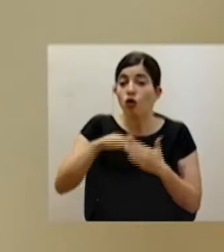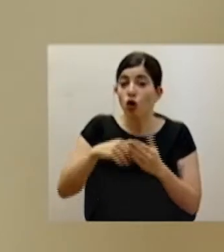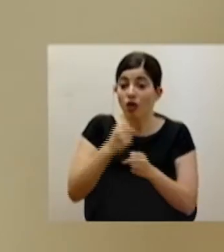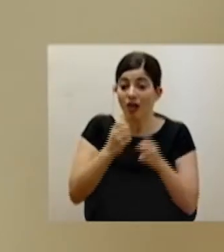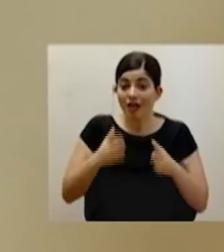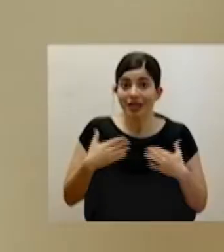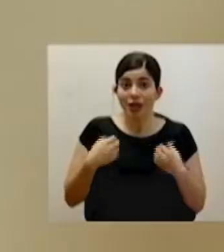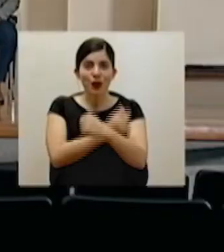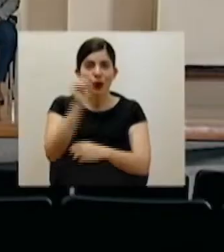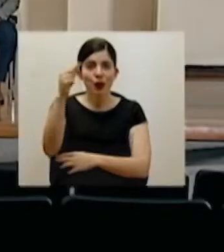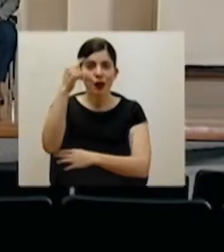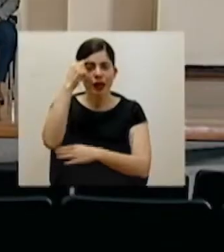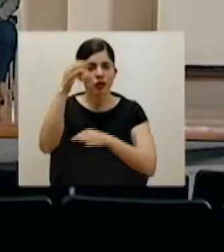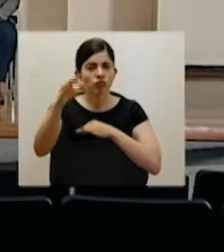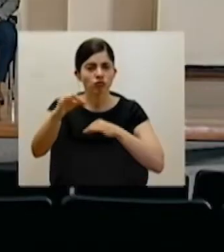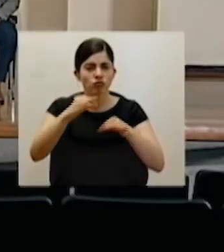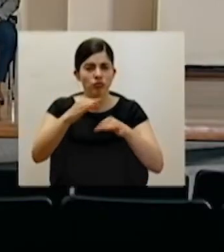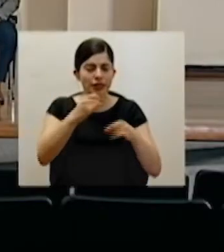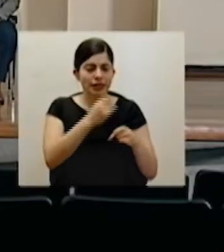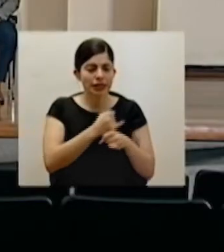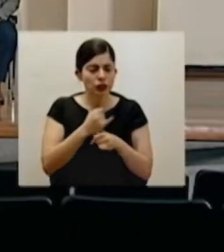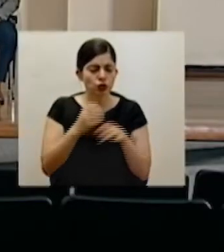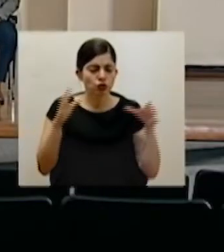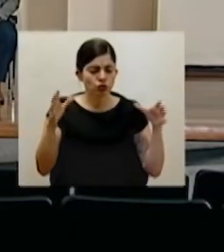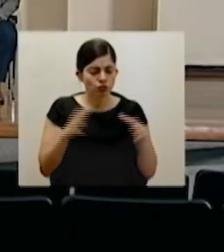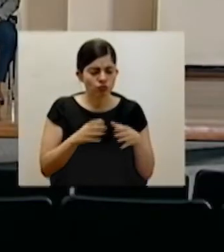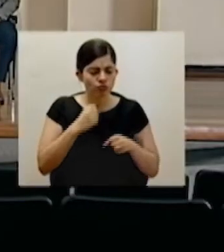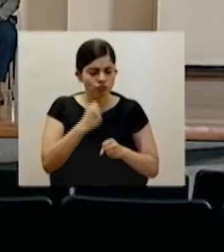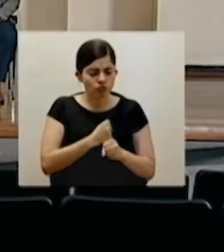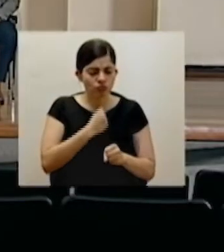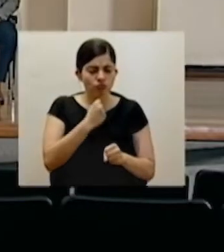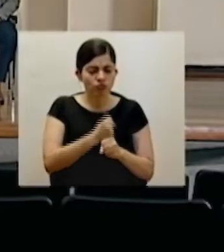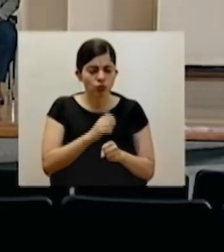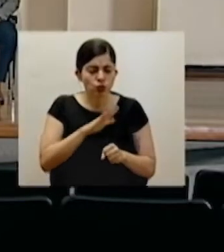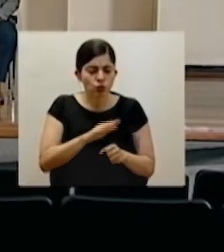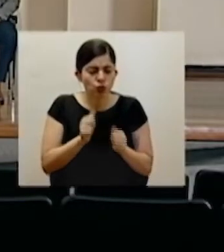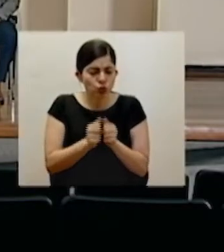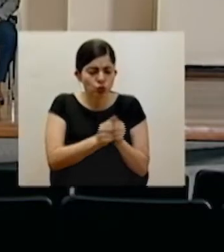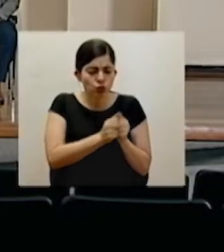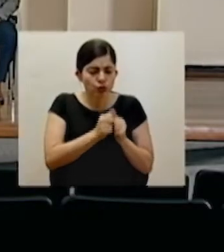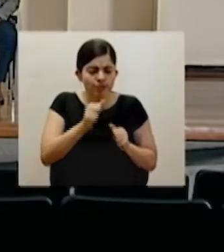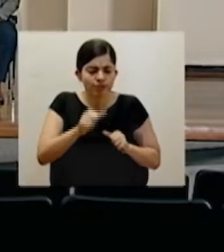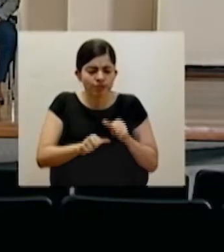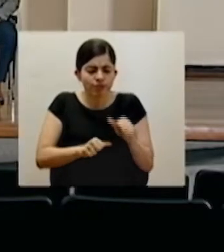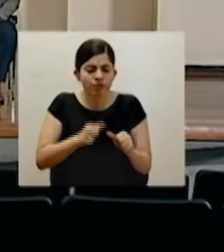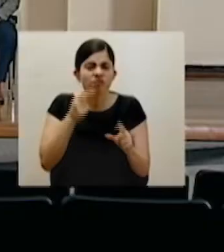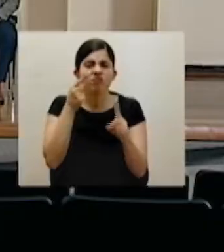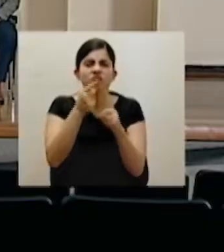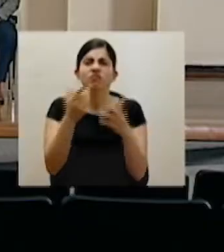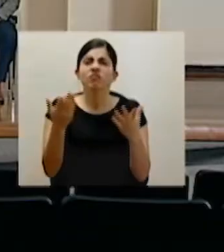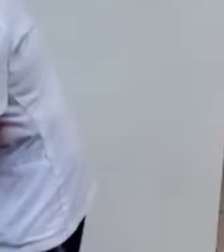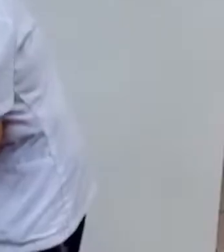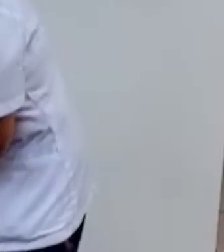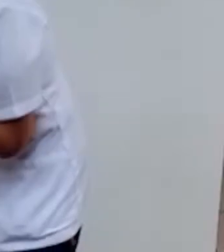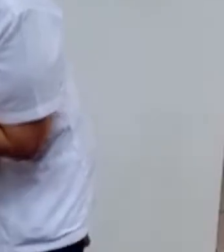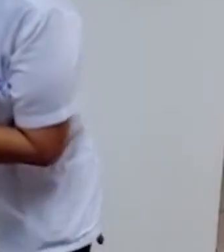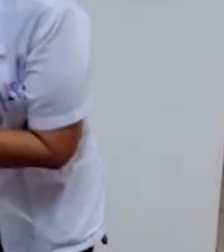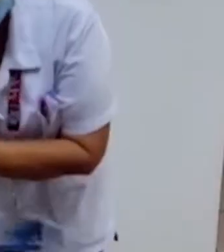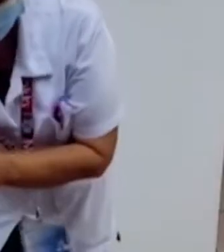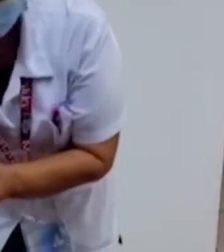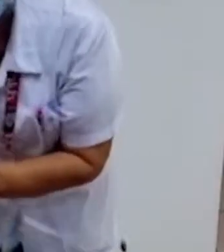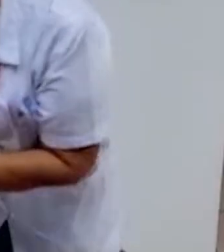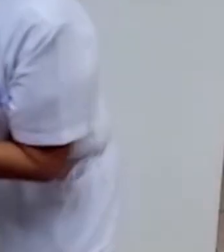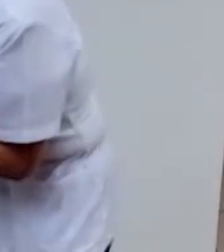salud. Precisamente la tarde de este lunes se anunció que los equipos vacunadores de la Caja han aplicado